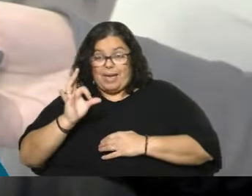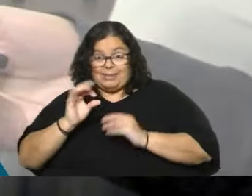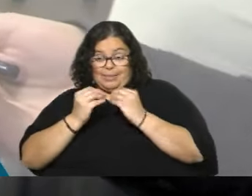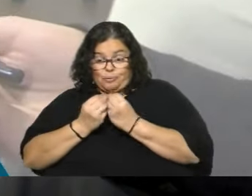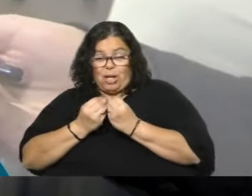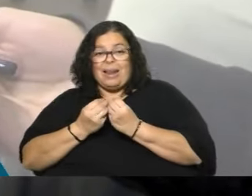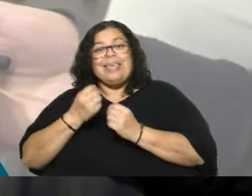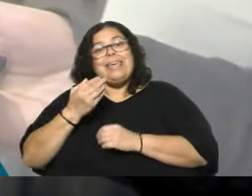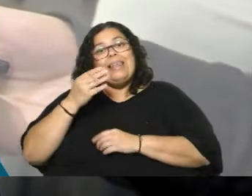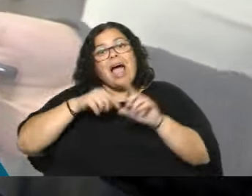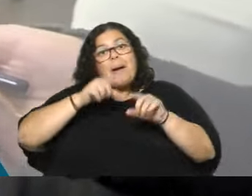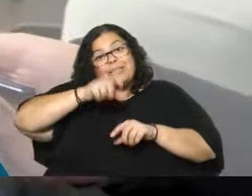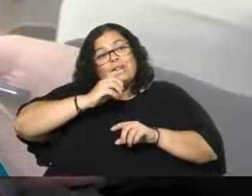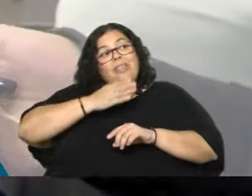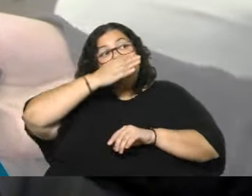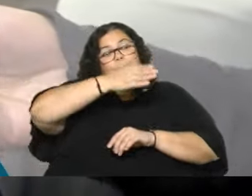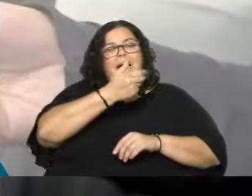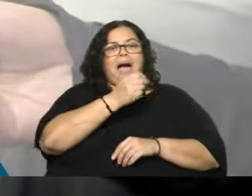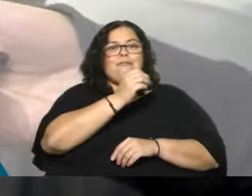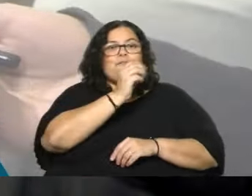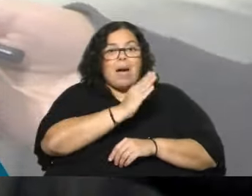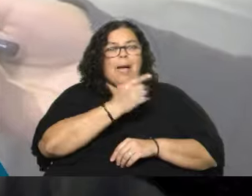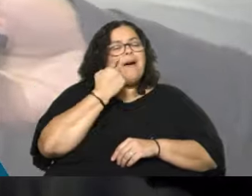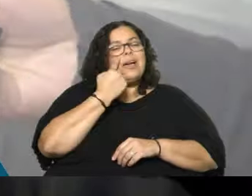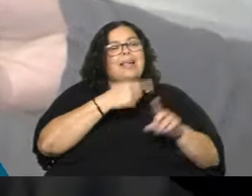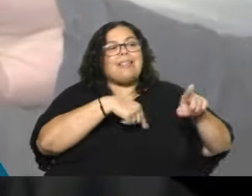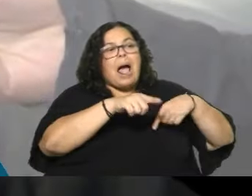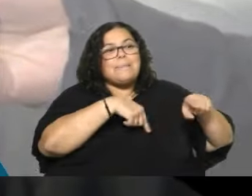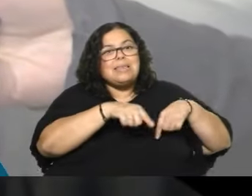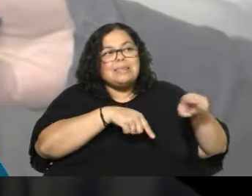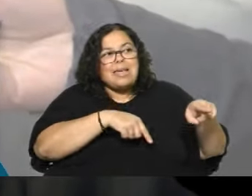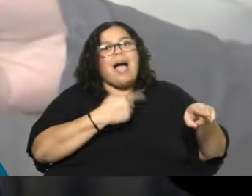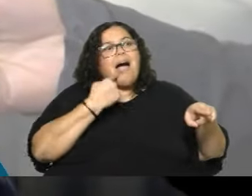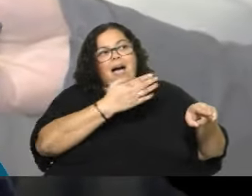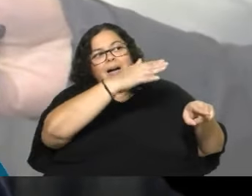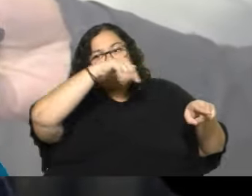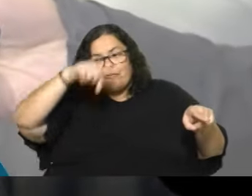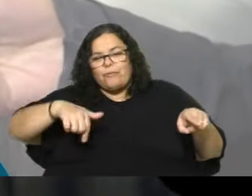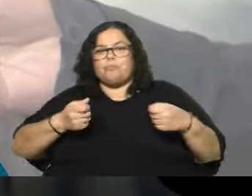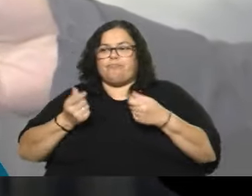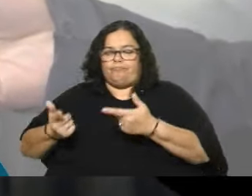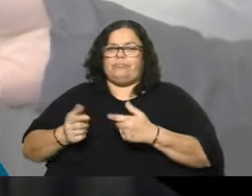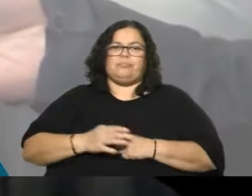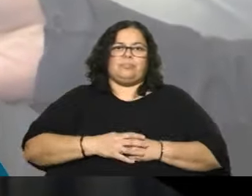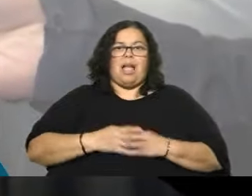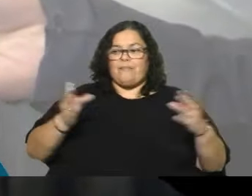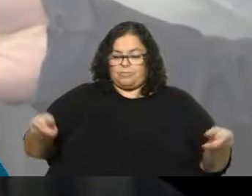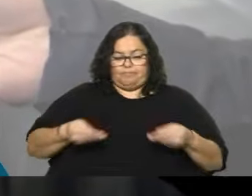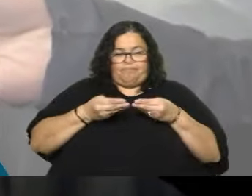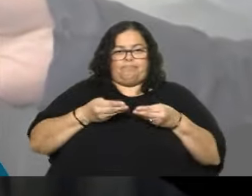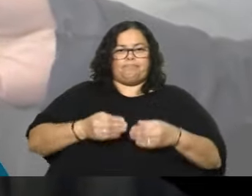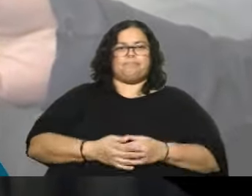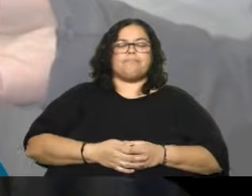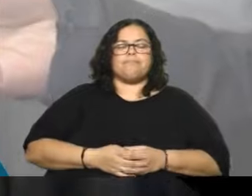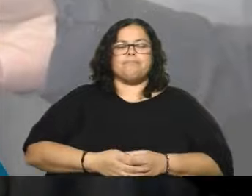la persona tendrá que tramitar en la FAP la autorización para después tener completo la información o ir a la FAP a buscar su